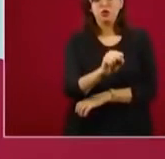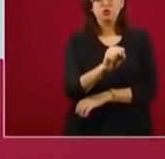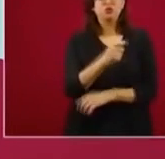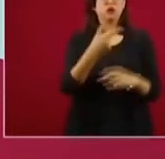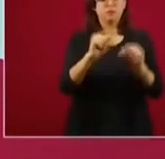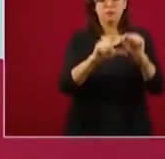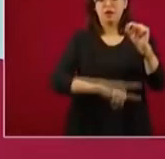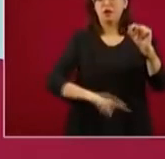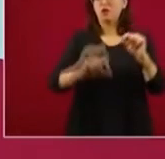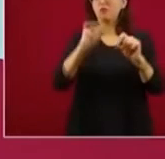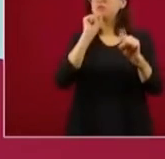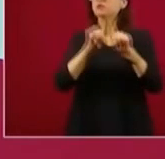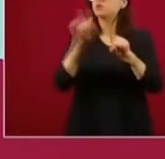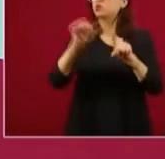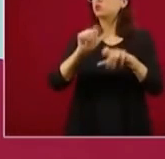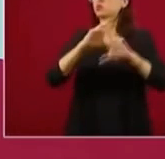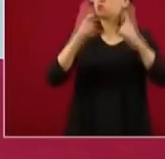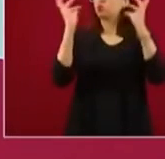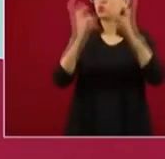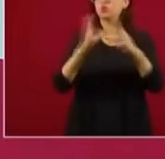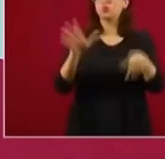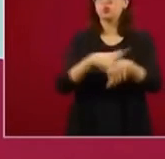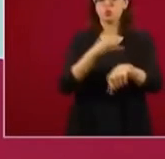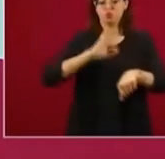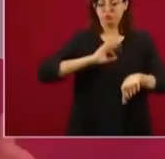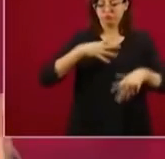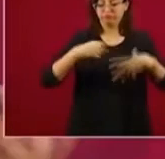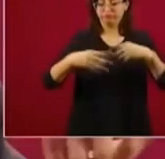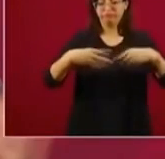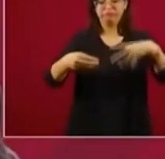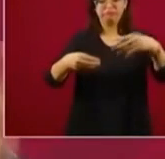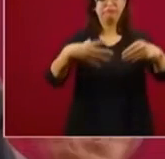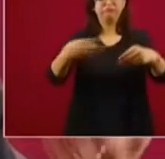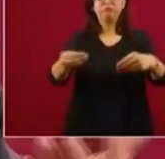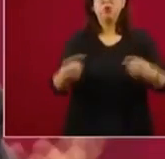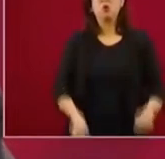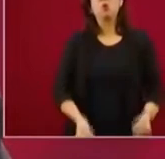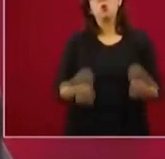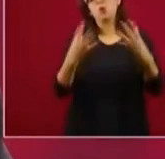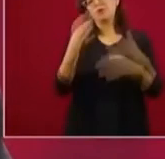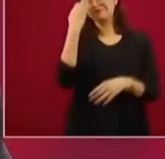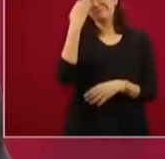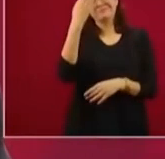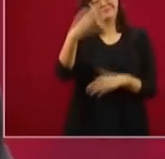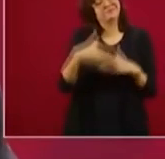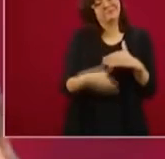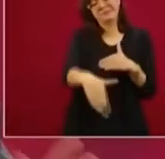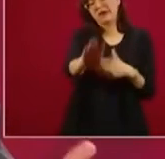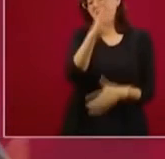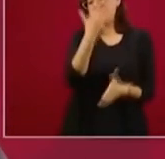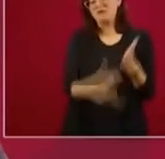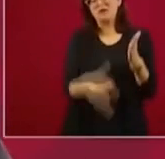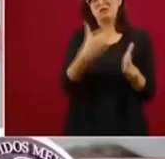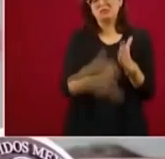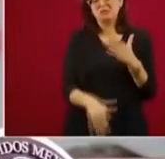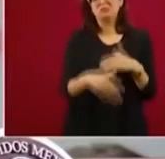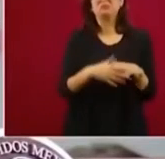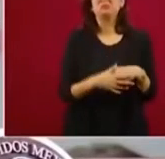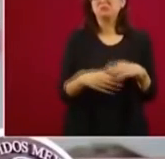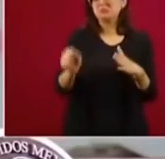a Rusia o estaríamos atrás, un poco atrás de Estados Unidos y Brasil. La estrategia del gobierno federal está